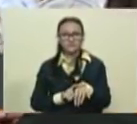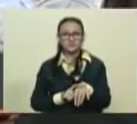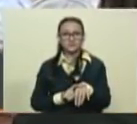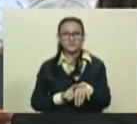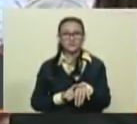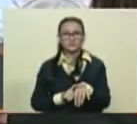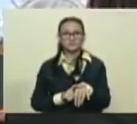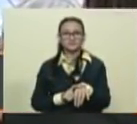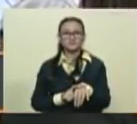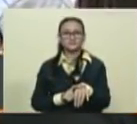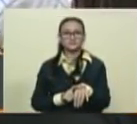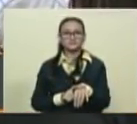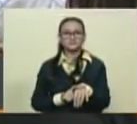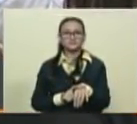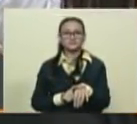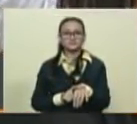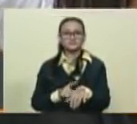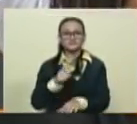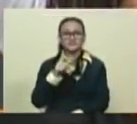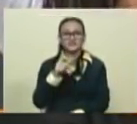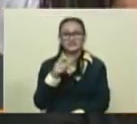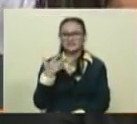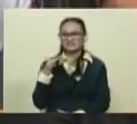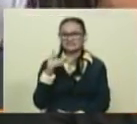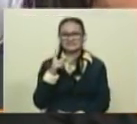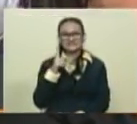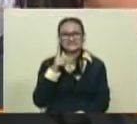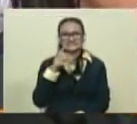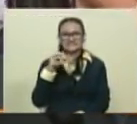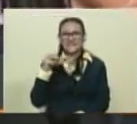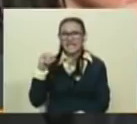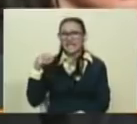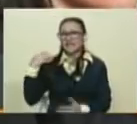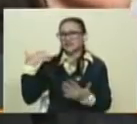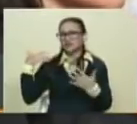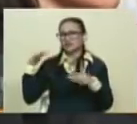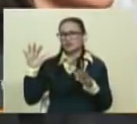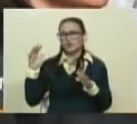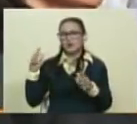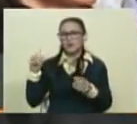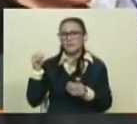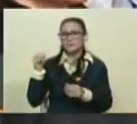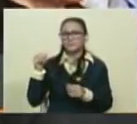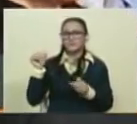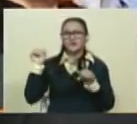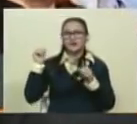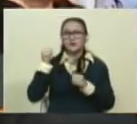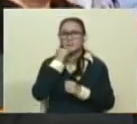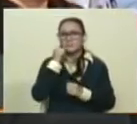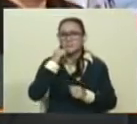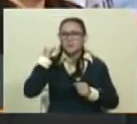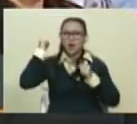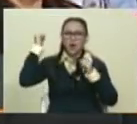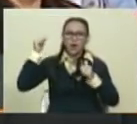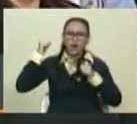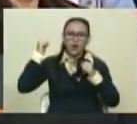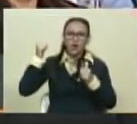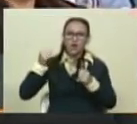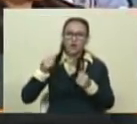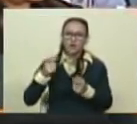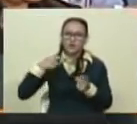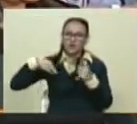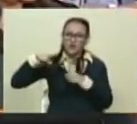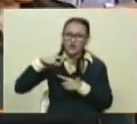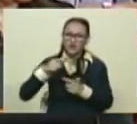una de las cientos de miles de manifestaciones de